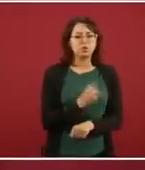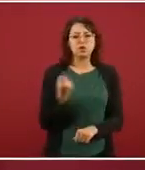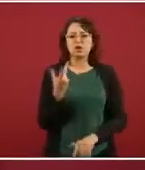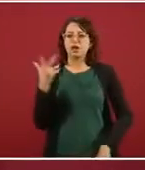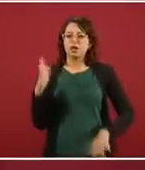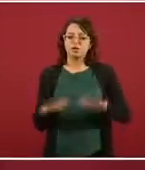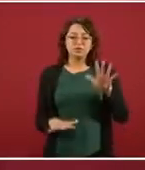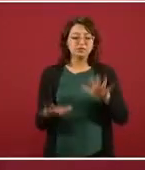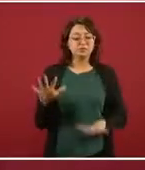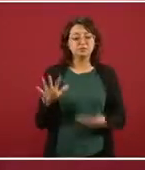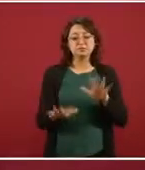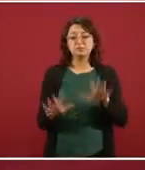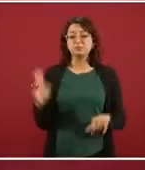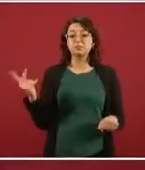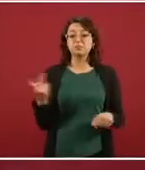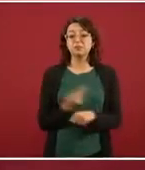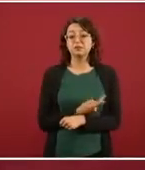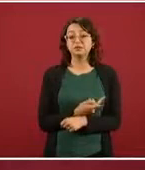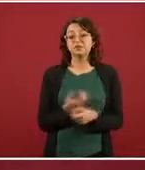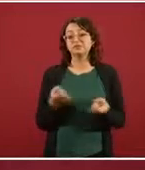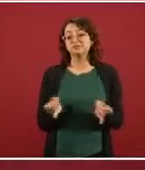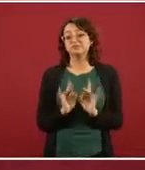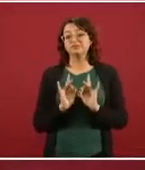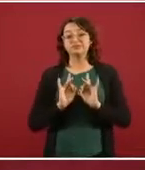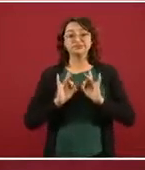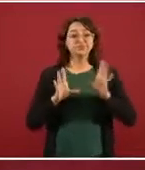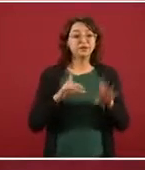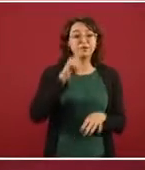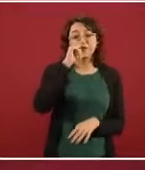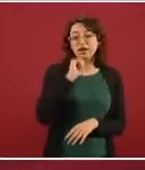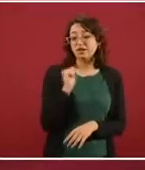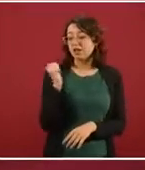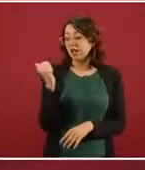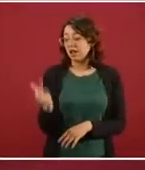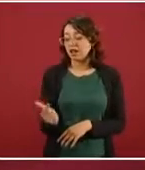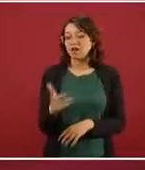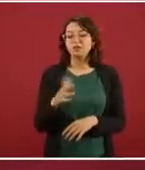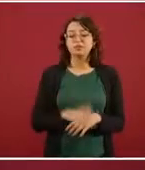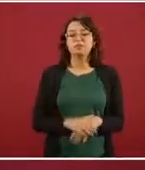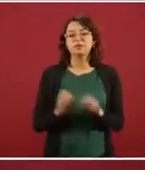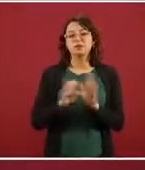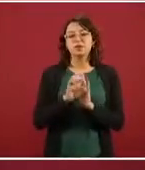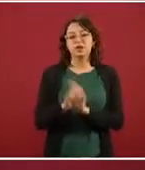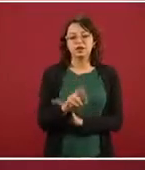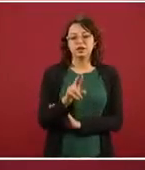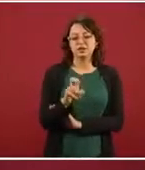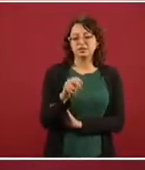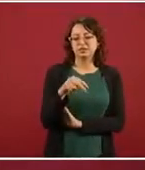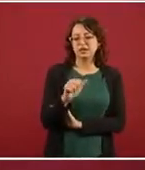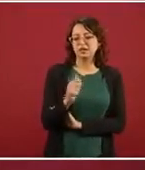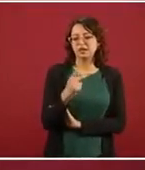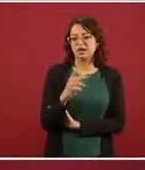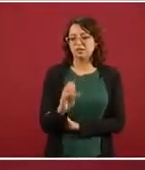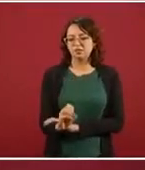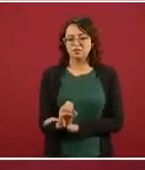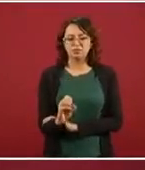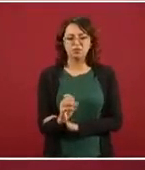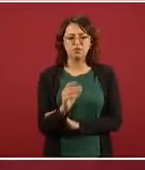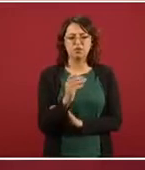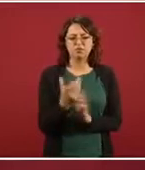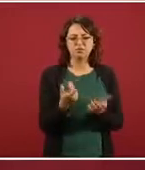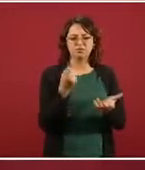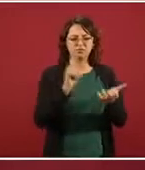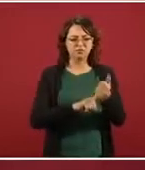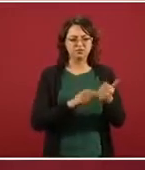no necesariamente en el orden que quisiéramos, ¿no? Para empezar, RENAPO tiene más CURPs que mexicanos, de tal manera